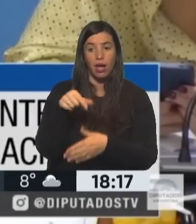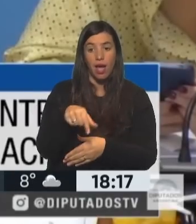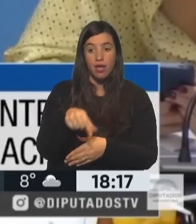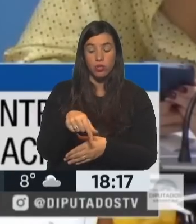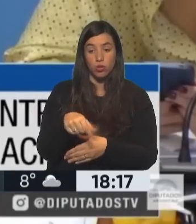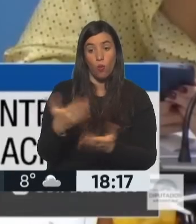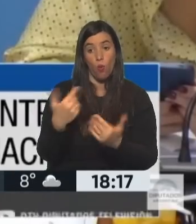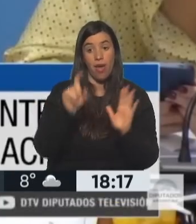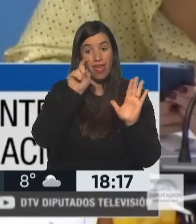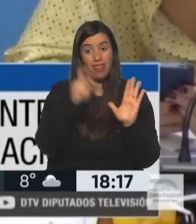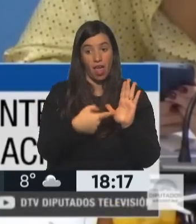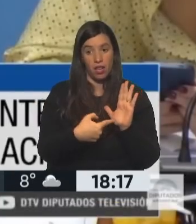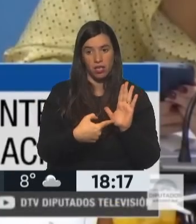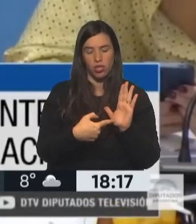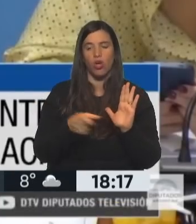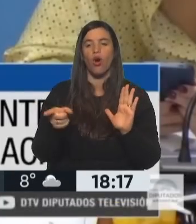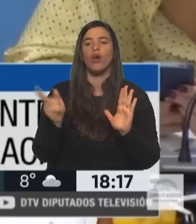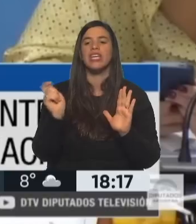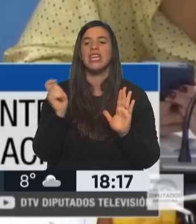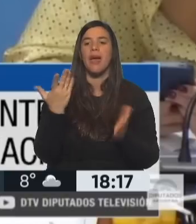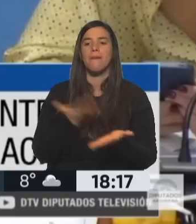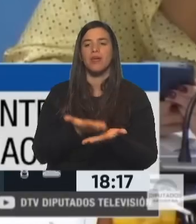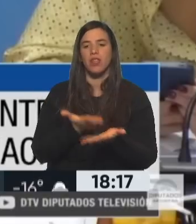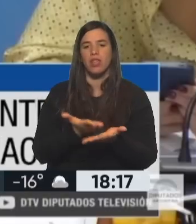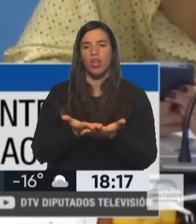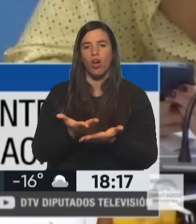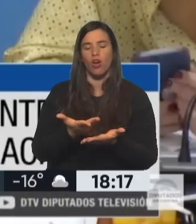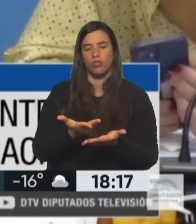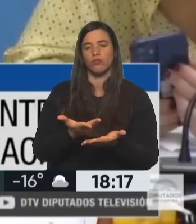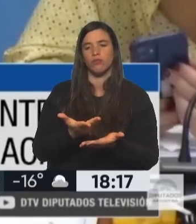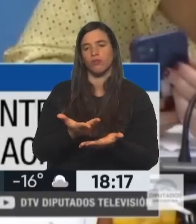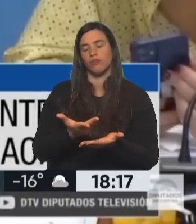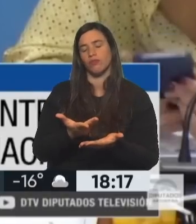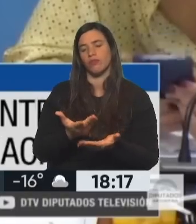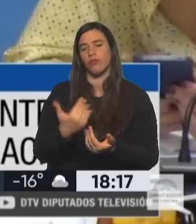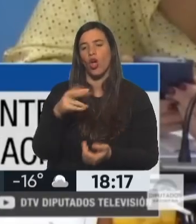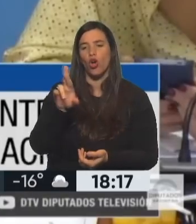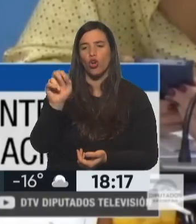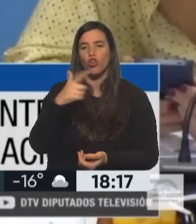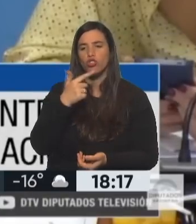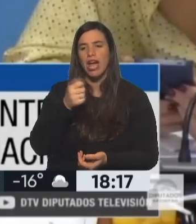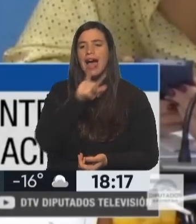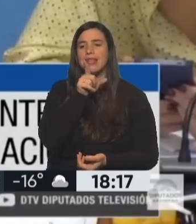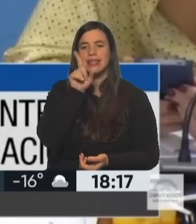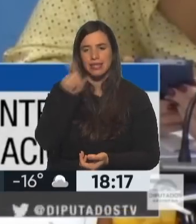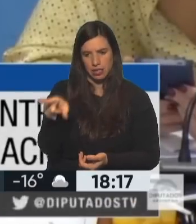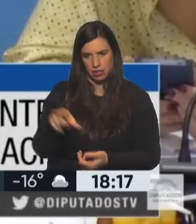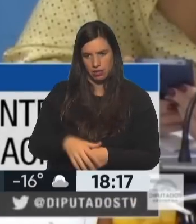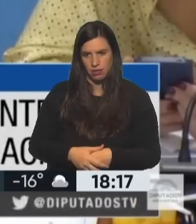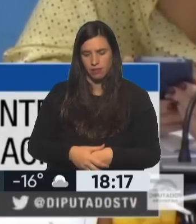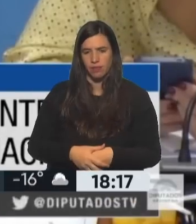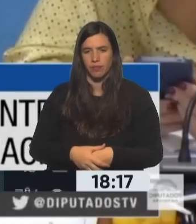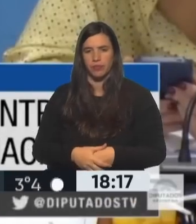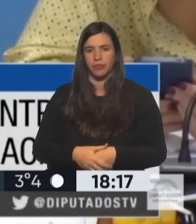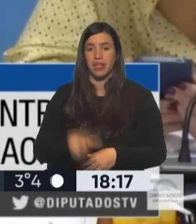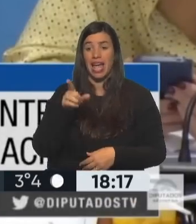del pedido de contratos del señor Silvio Robles por orden del doctor Rosati para la Cámara de Casación. Esto es en referencia a la causa iniciada